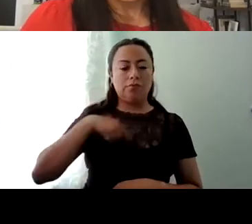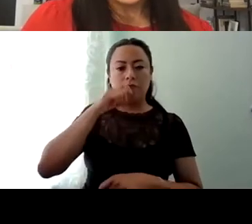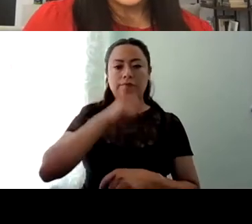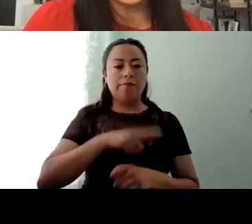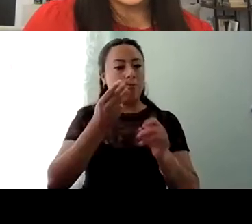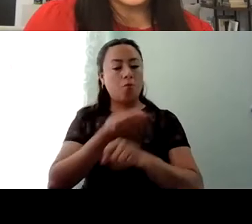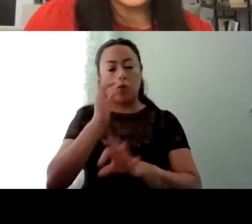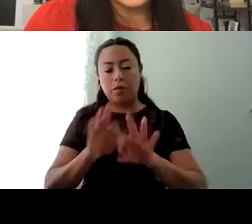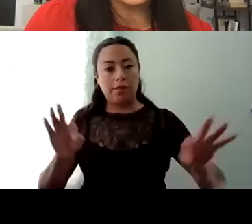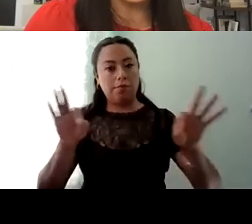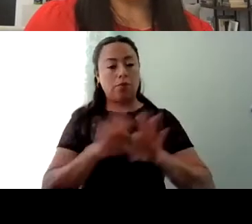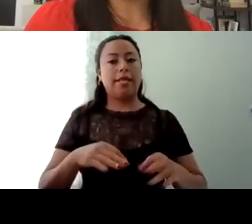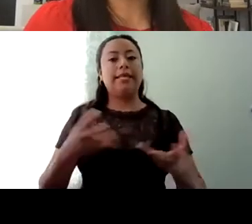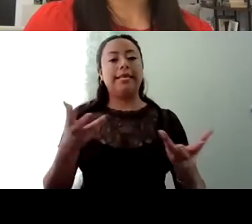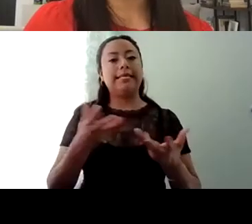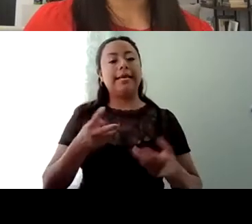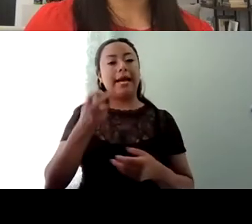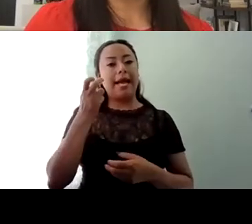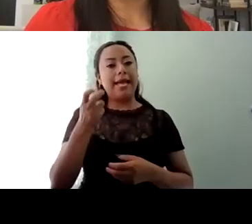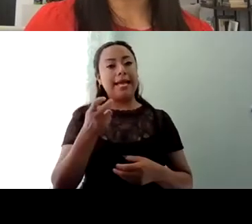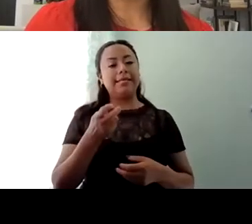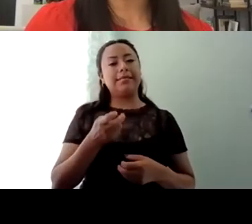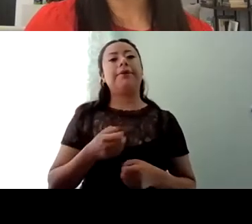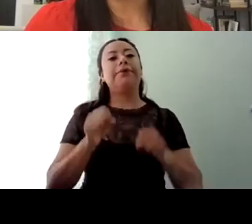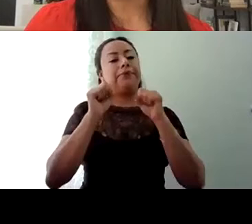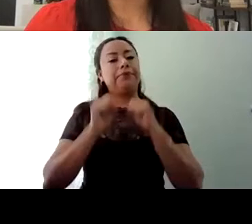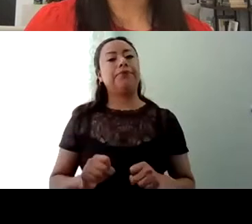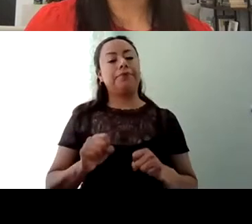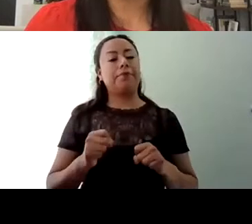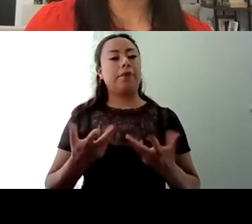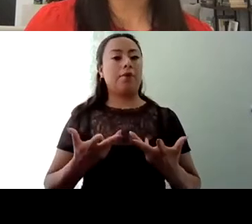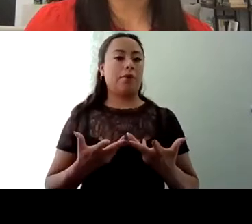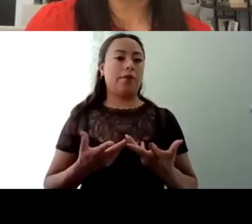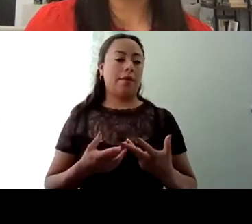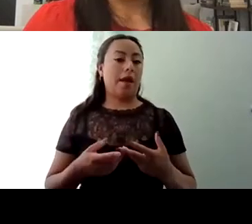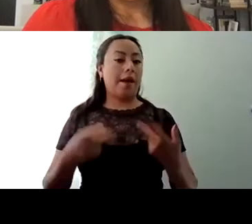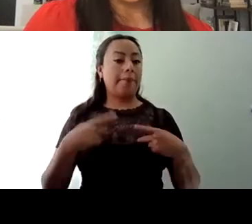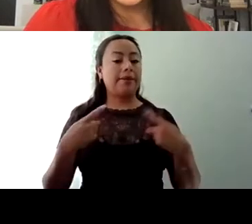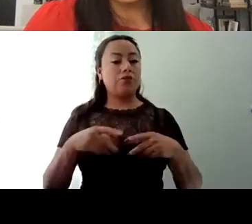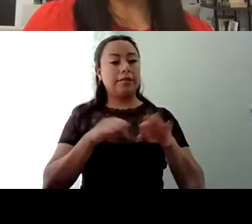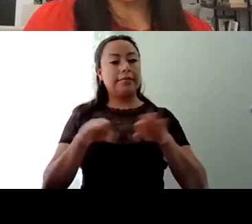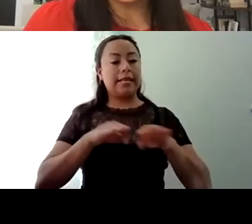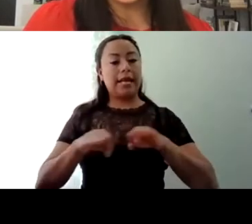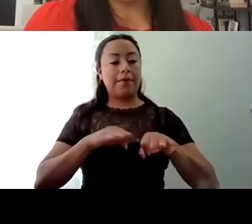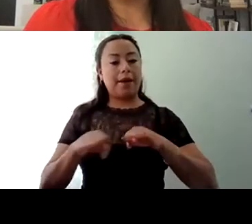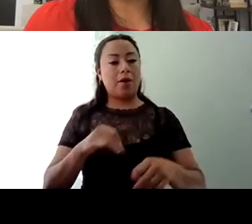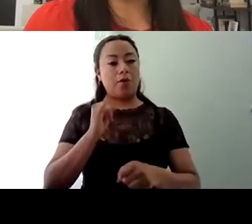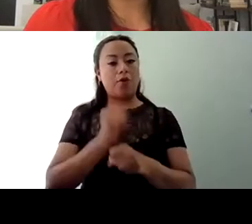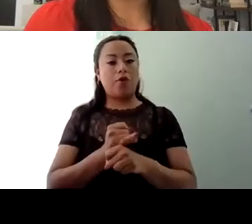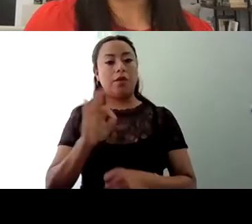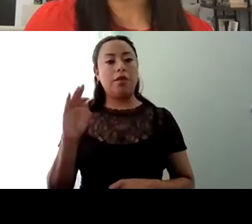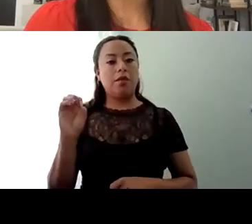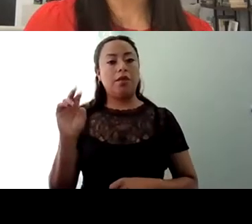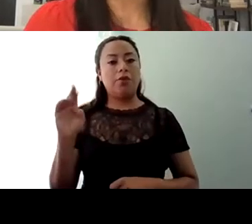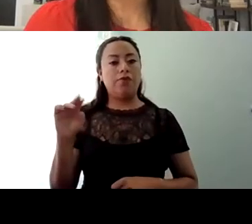esta seguridad y certeza jurídica a las personas trabajadoras en empleo informal, y creemos que el diseño de